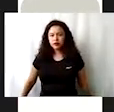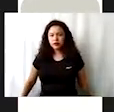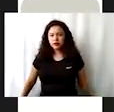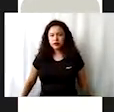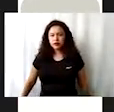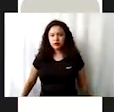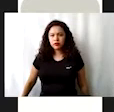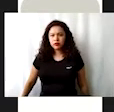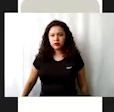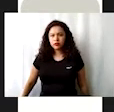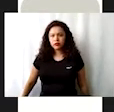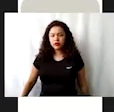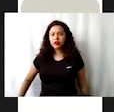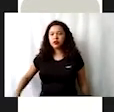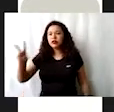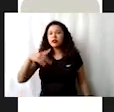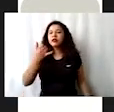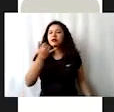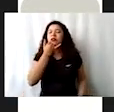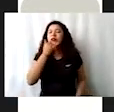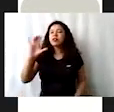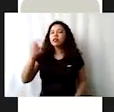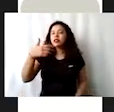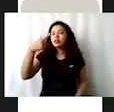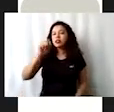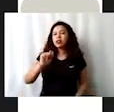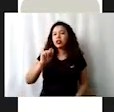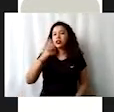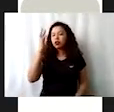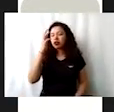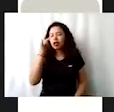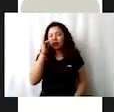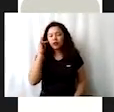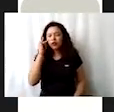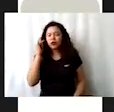Ay, una disculpa, no encuentro dónde está el chat aquí abajo.